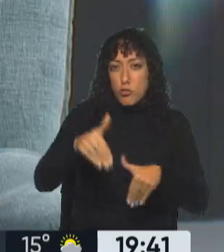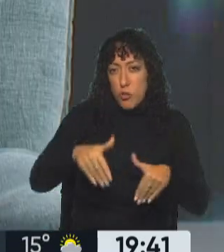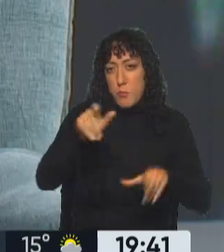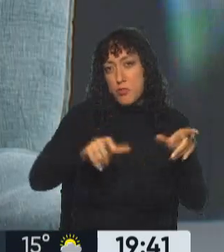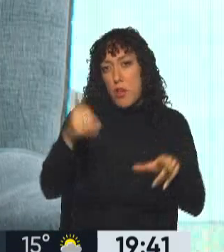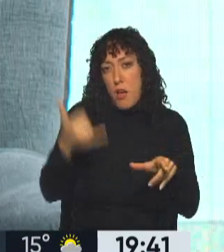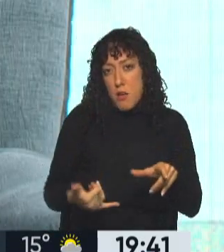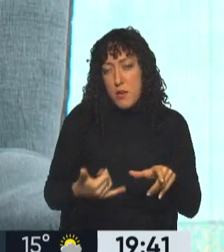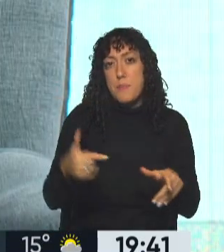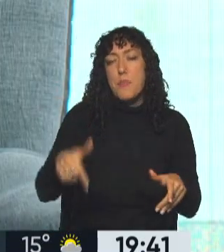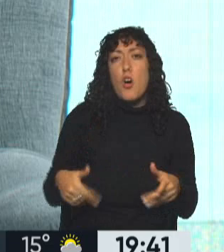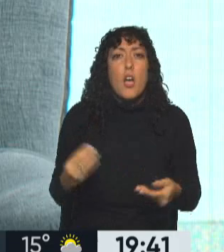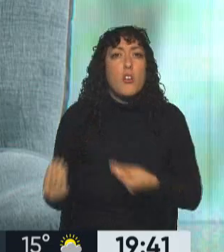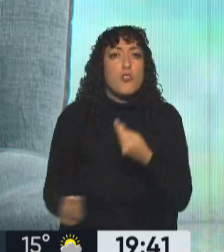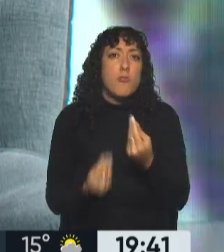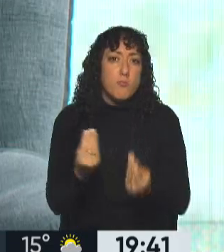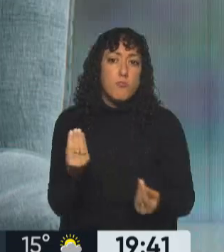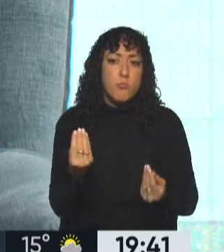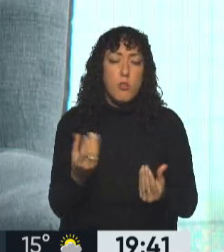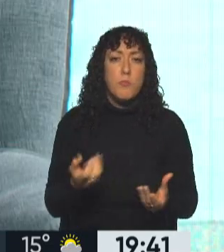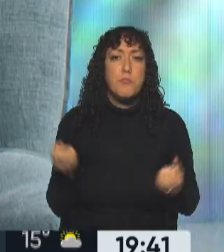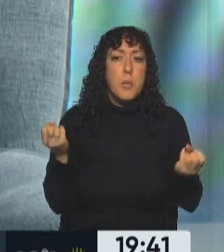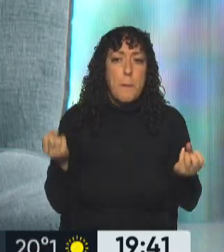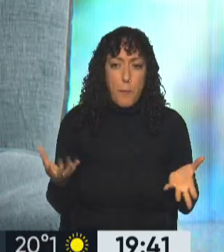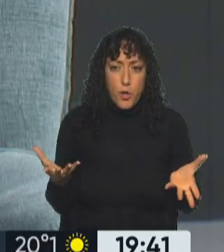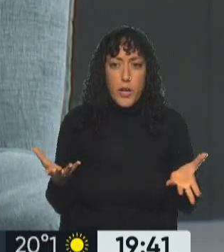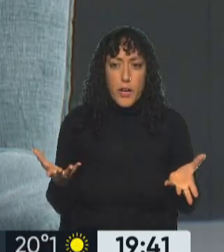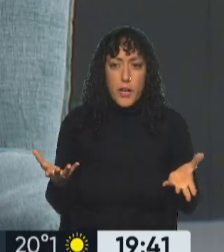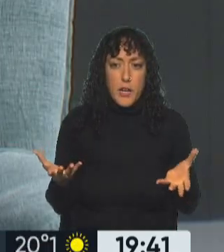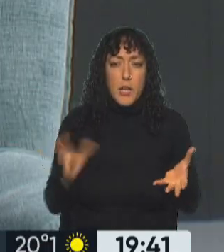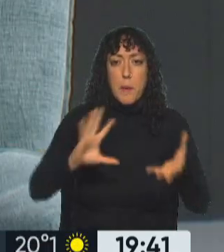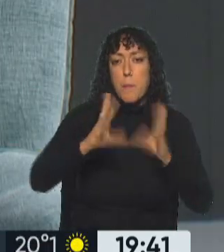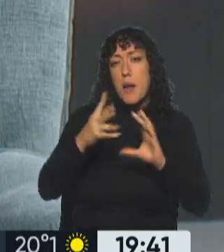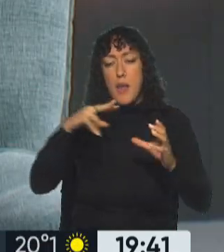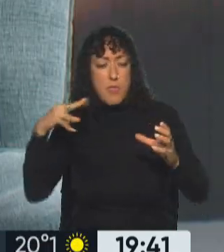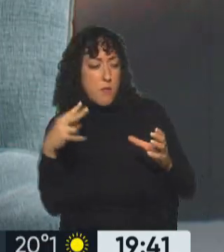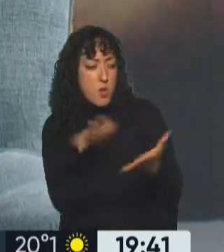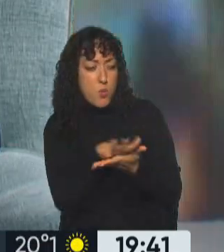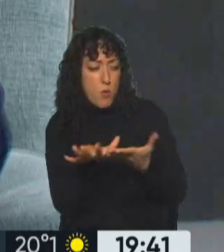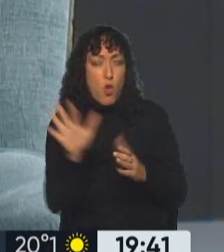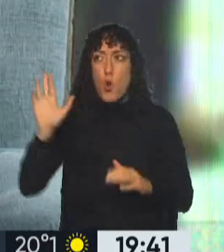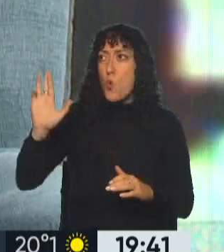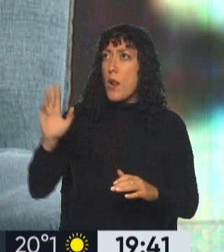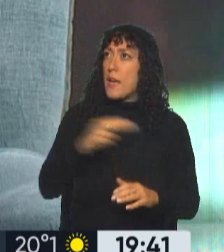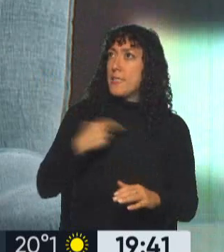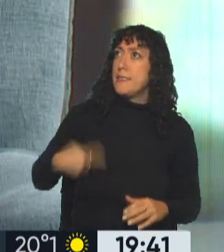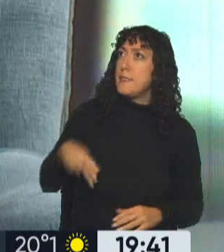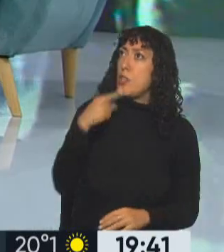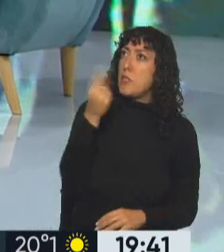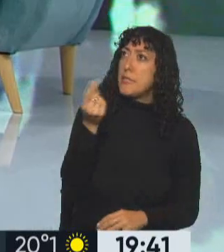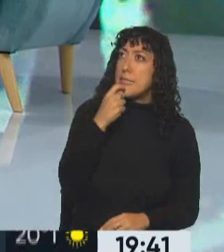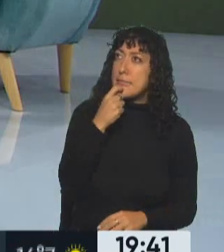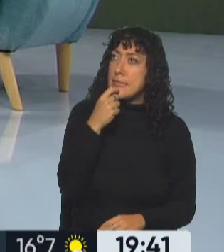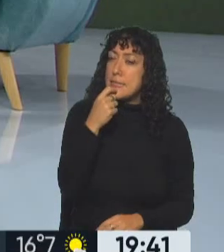digo dónde estamos parados porque en la lógica y en los nuevos paradigmas Lula le dice a los chinos, ¿y si